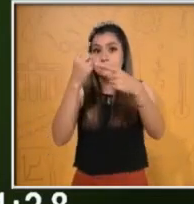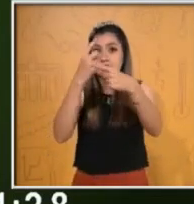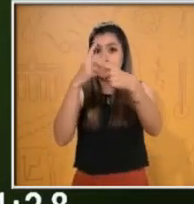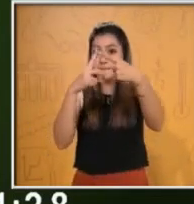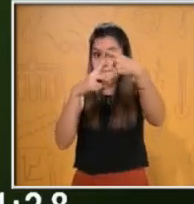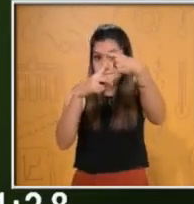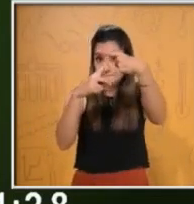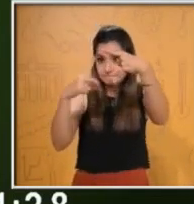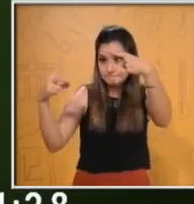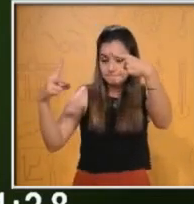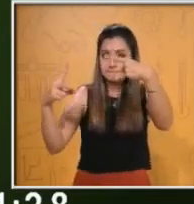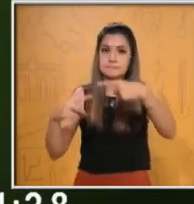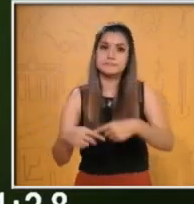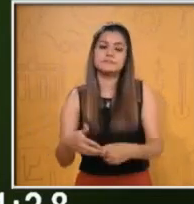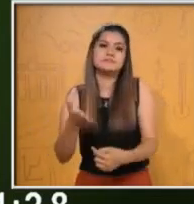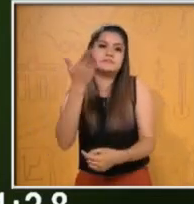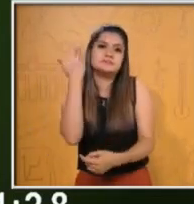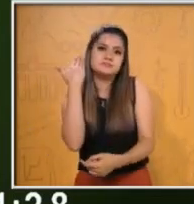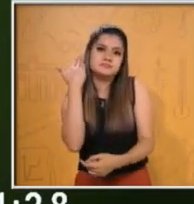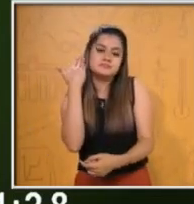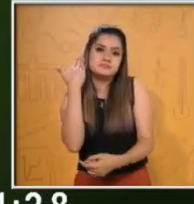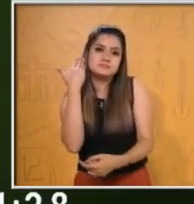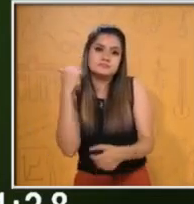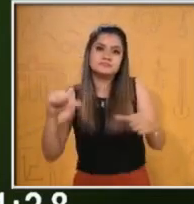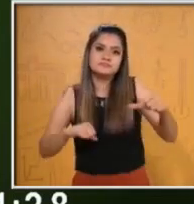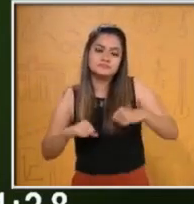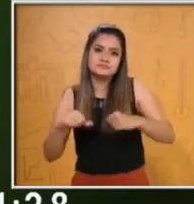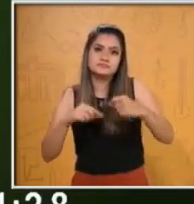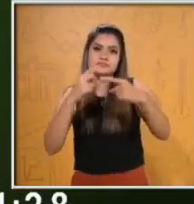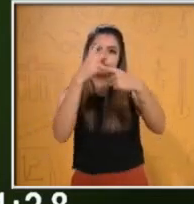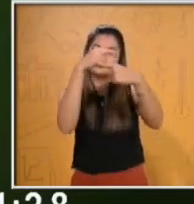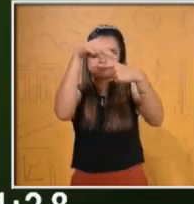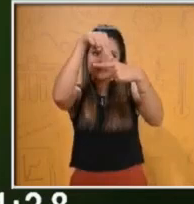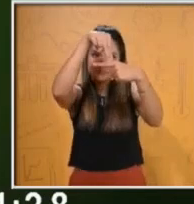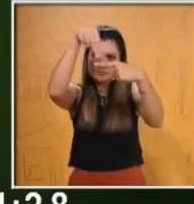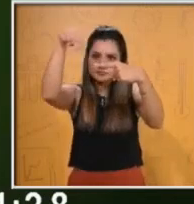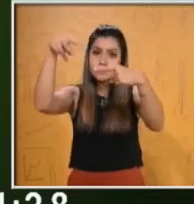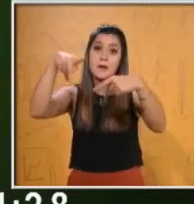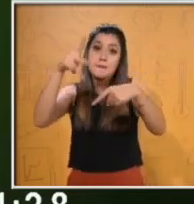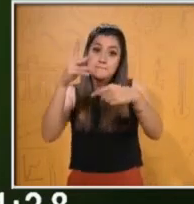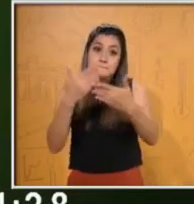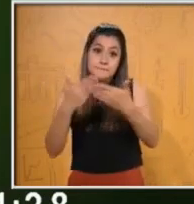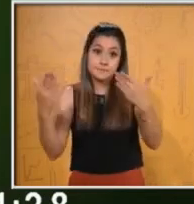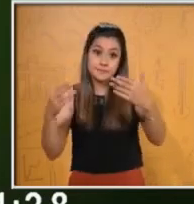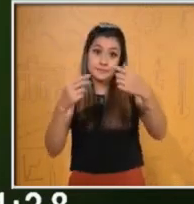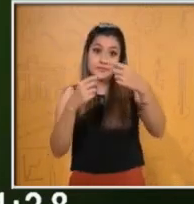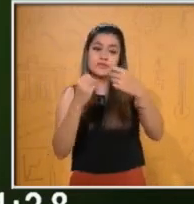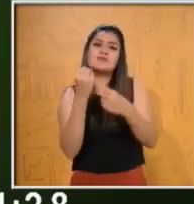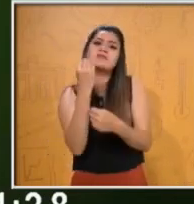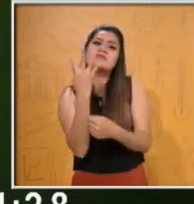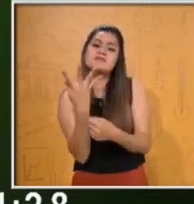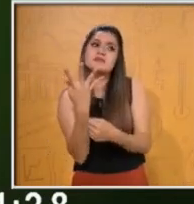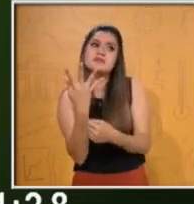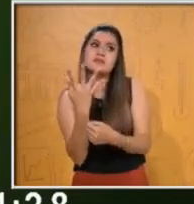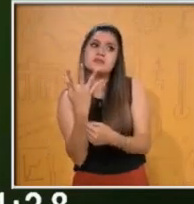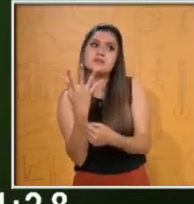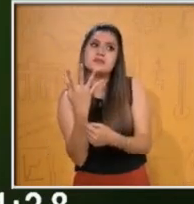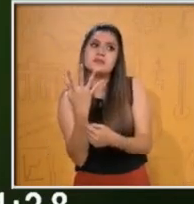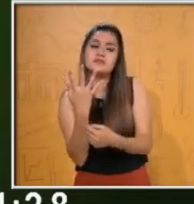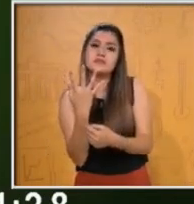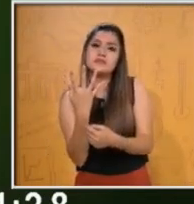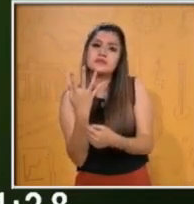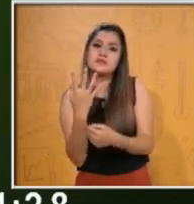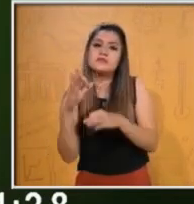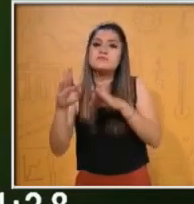¿verdad? Así es. Anteriormente trabajamos con el numerador, pero ahorita en este ejercicio que se llama cuánto menos, vamos